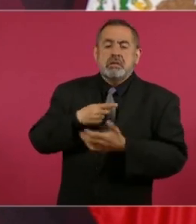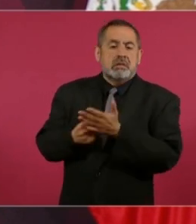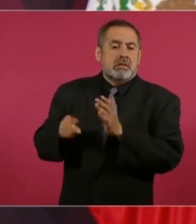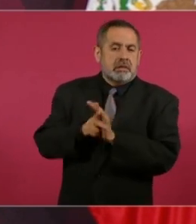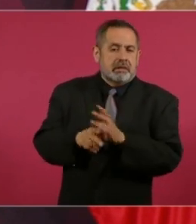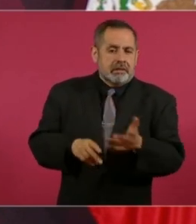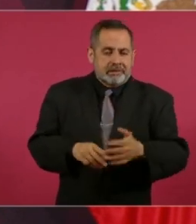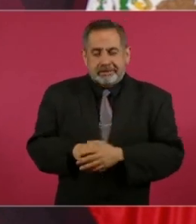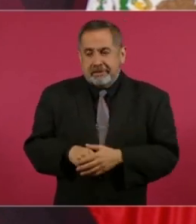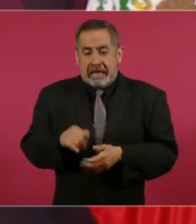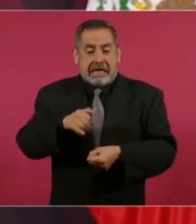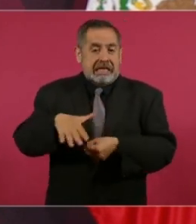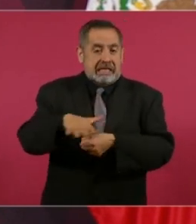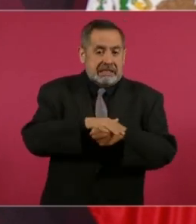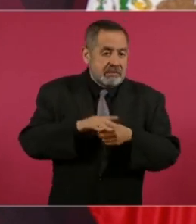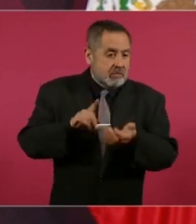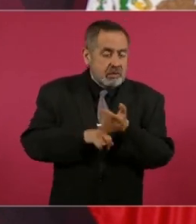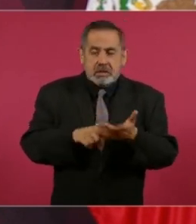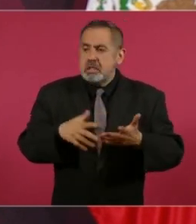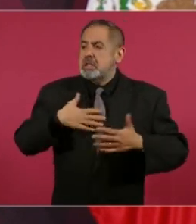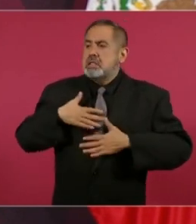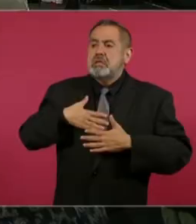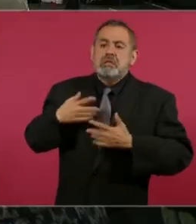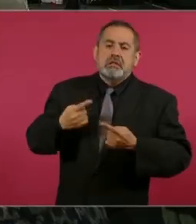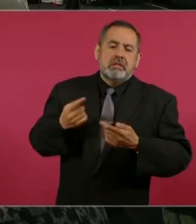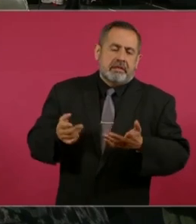del tren del Istmo y del tren